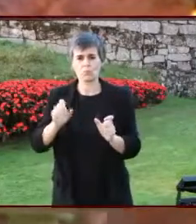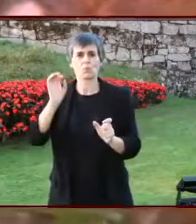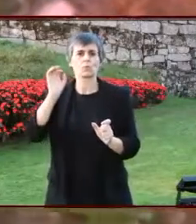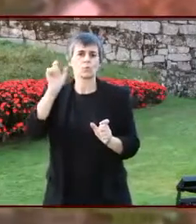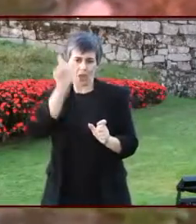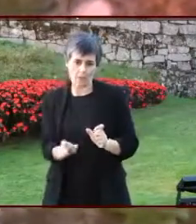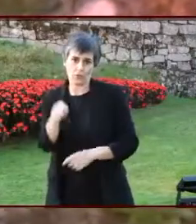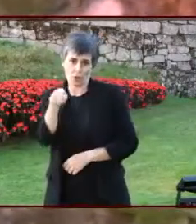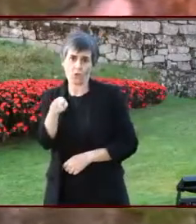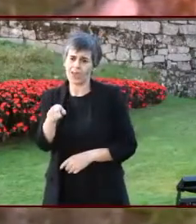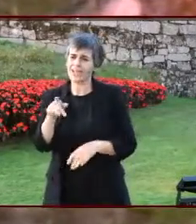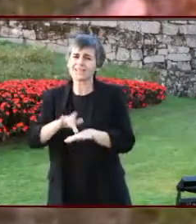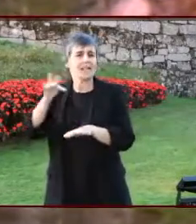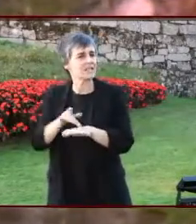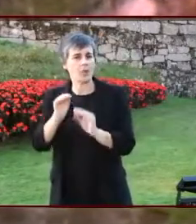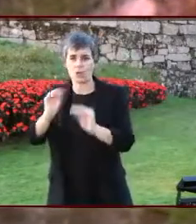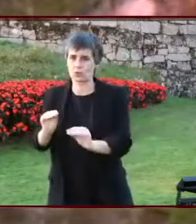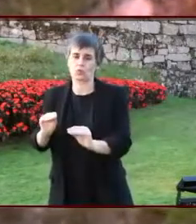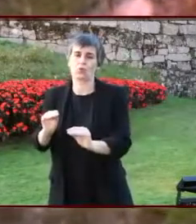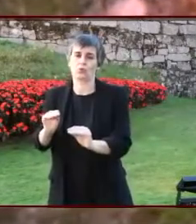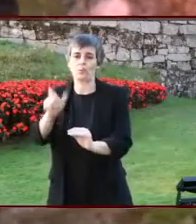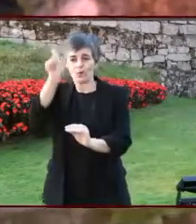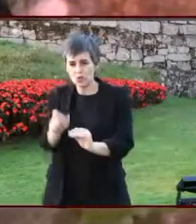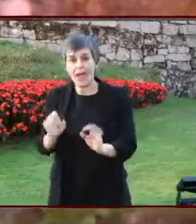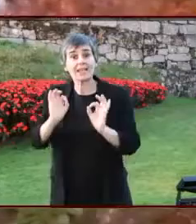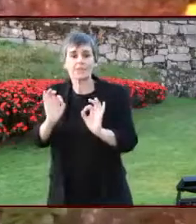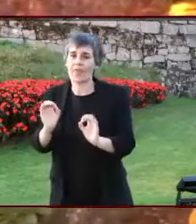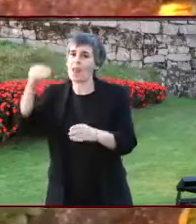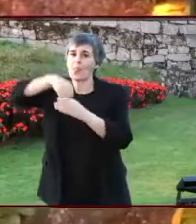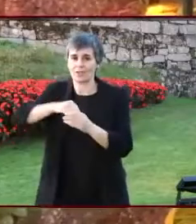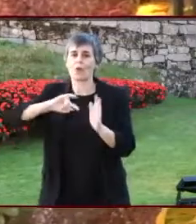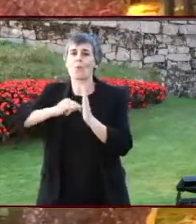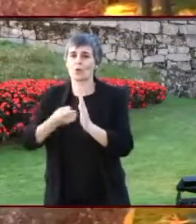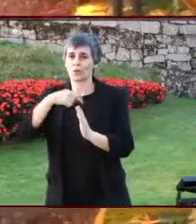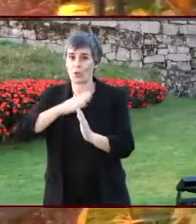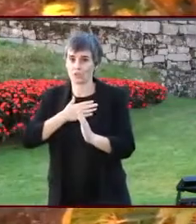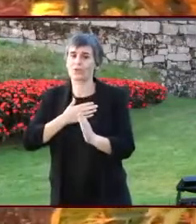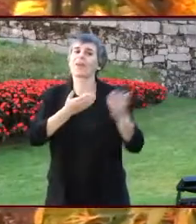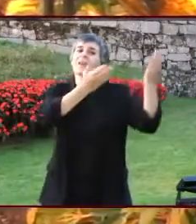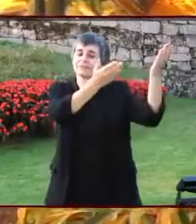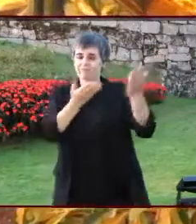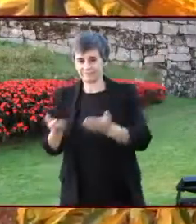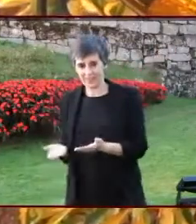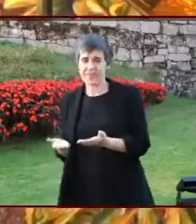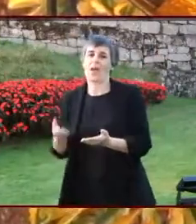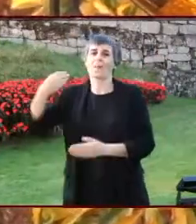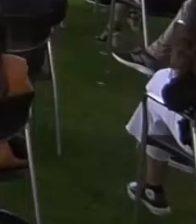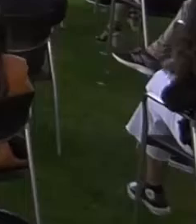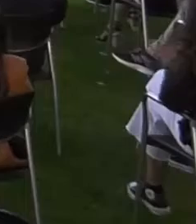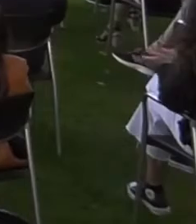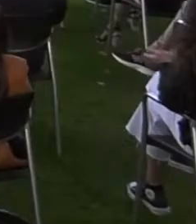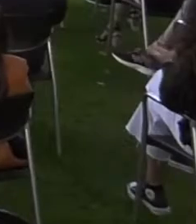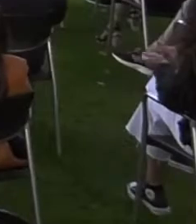dunha persoa moi especial para este proxecto. Recibamos cun forte e sentido aplauso a presidenta Carmela Silva.